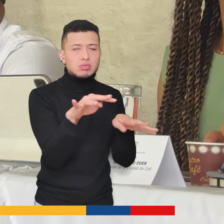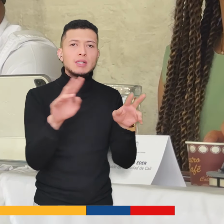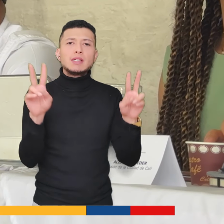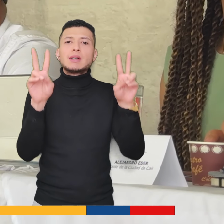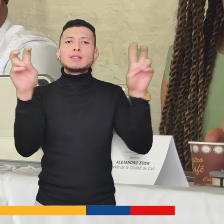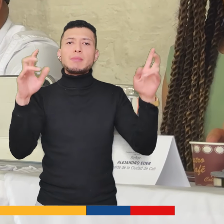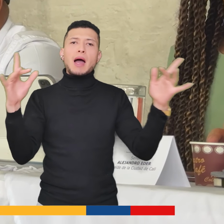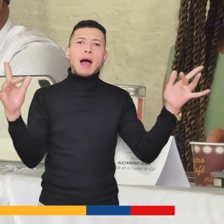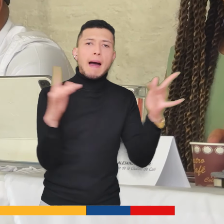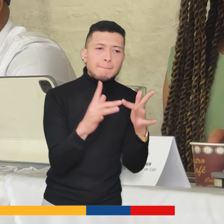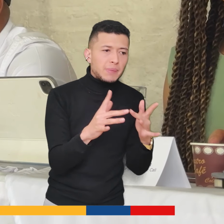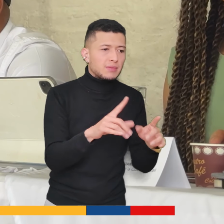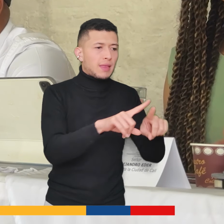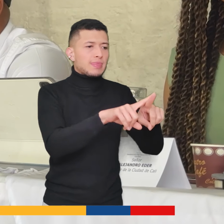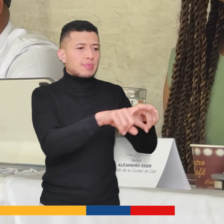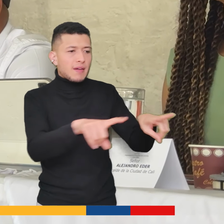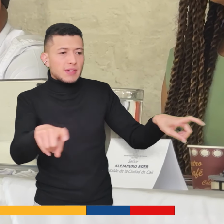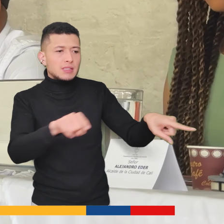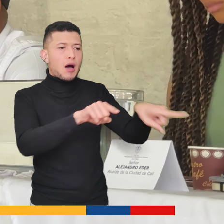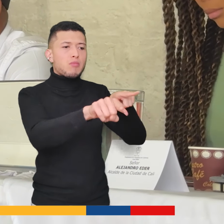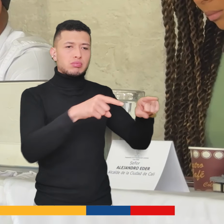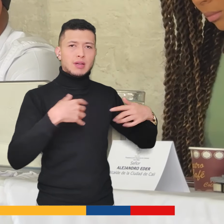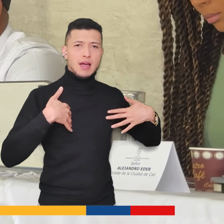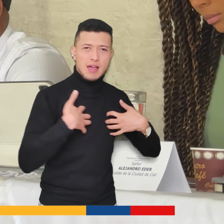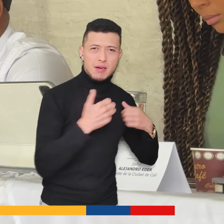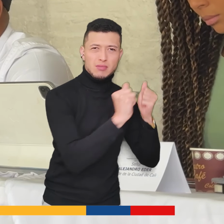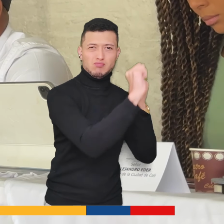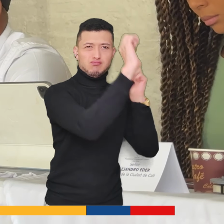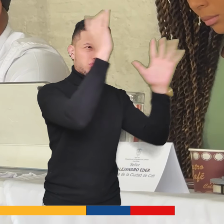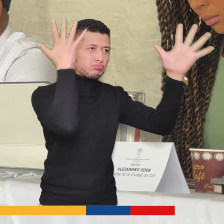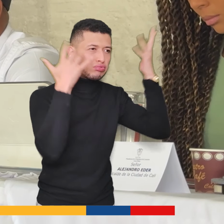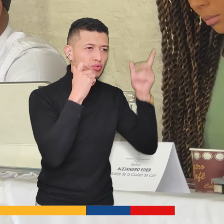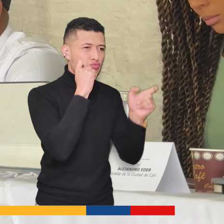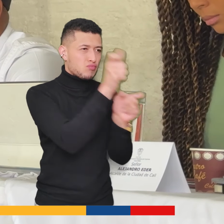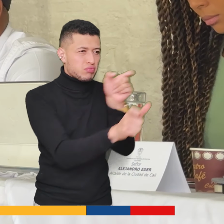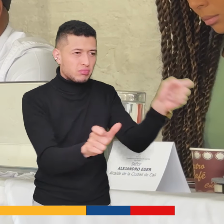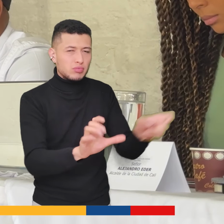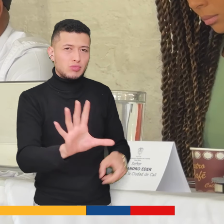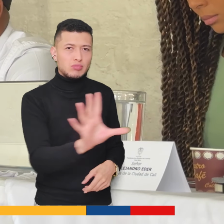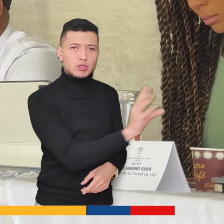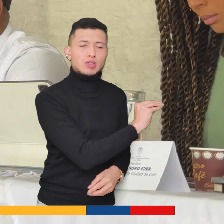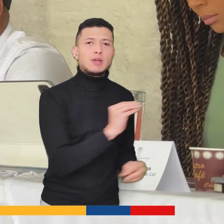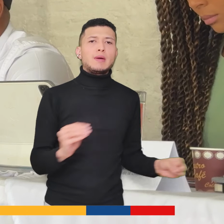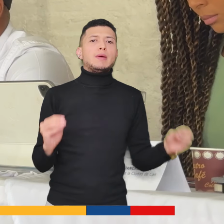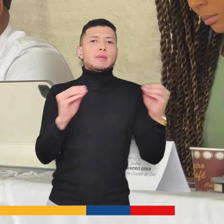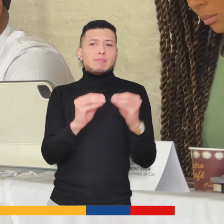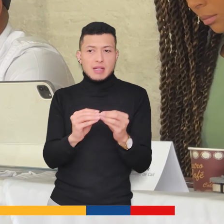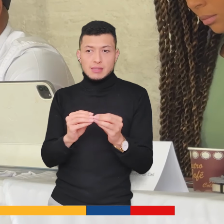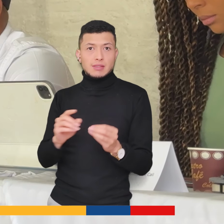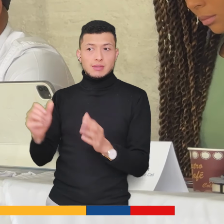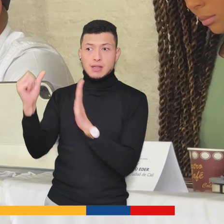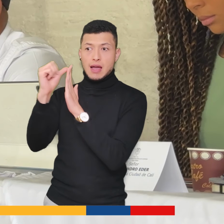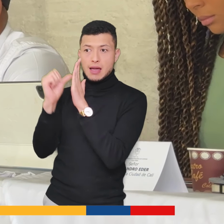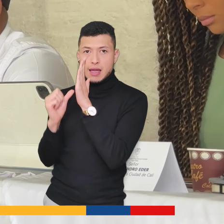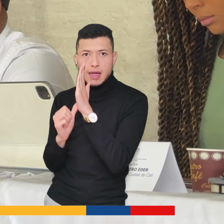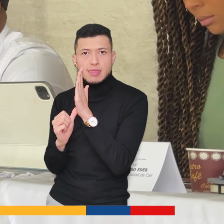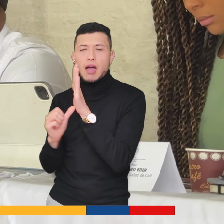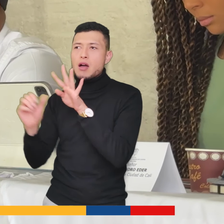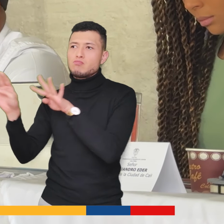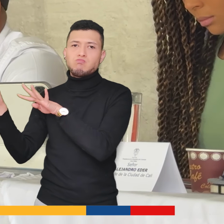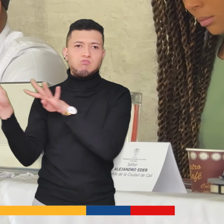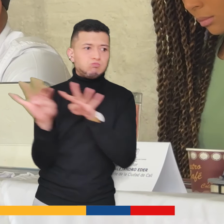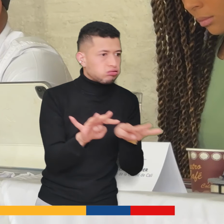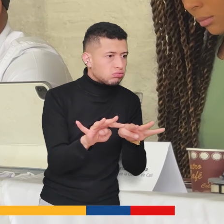de la diversidad biológica, una agenda de convergencia